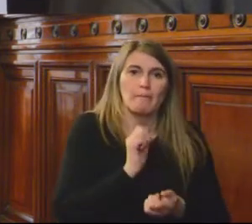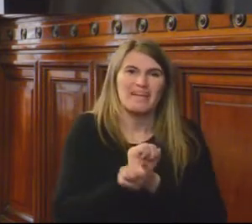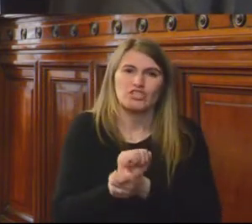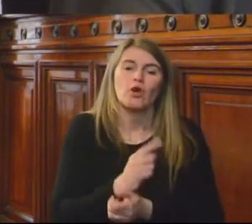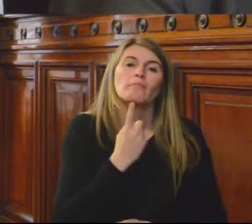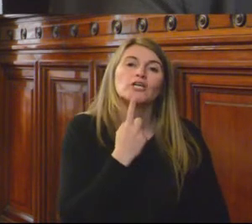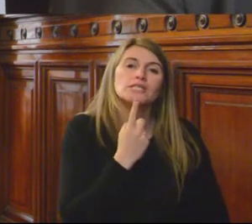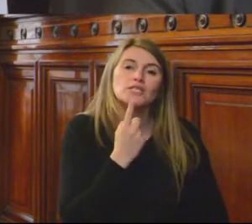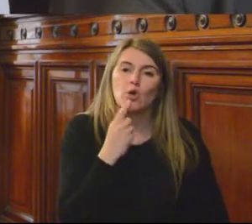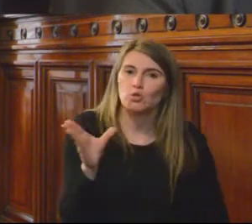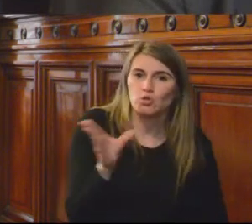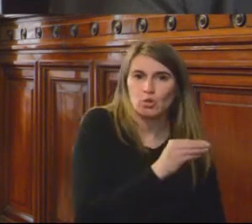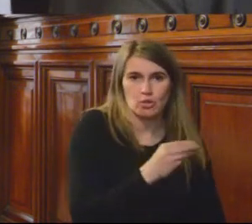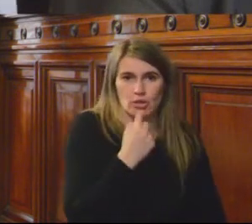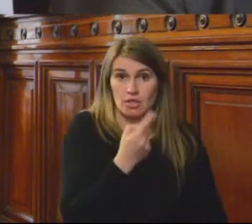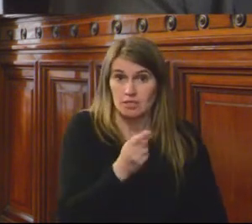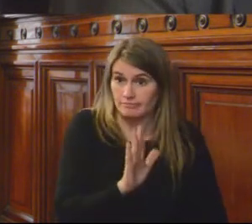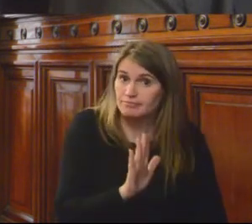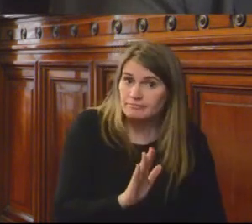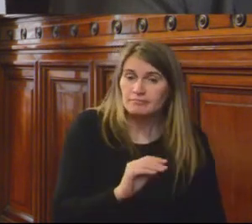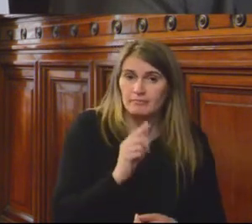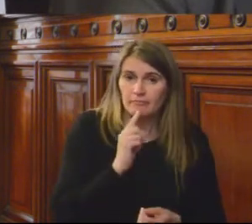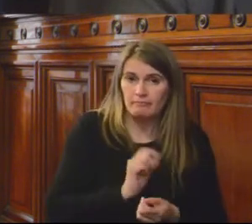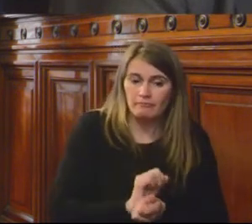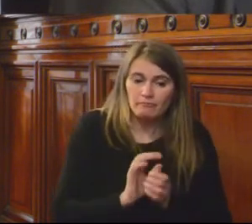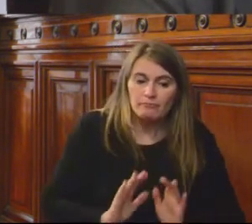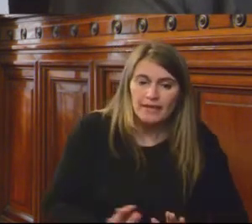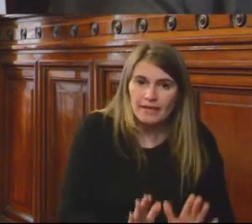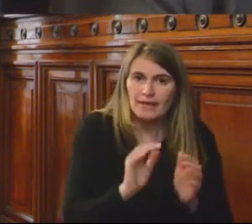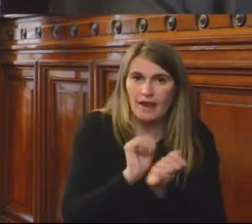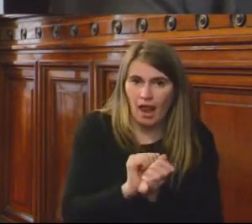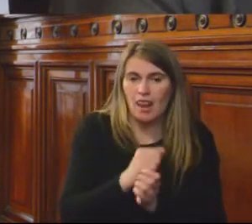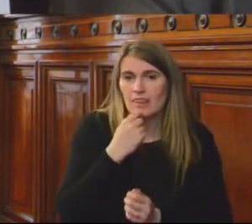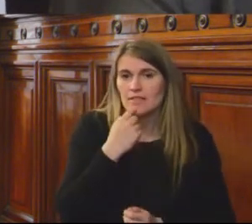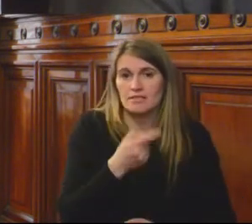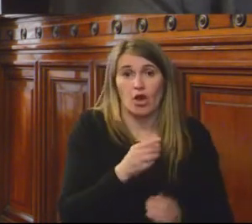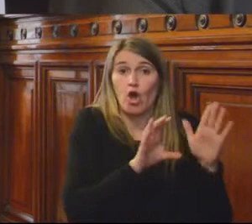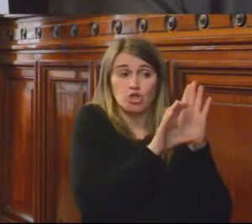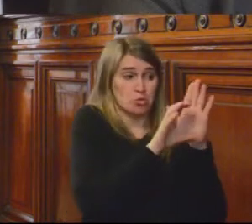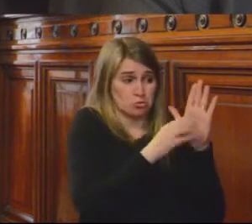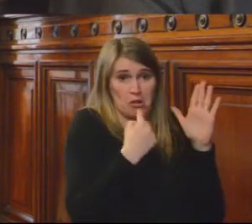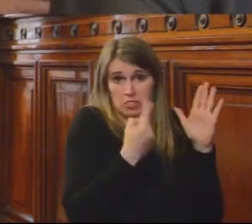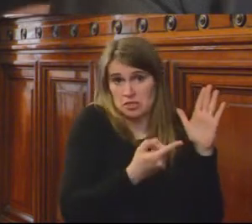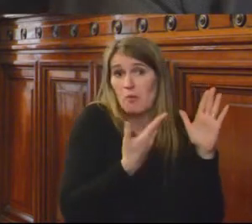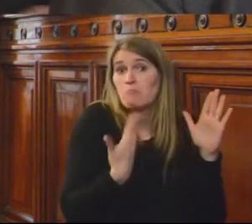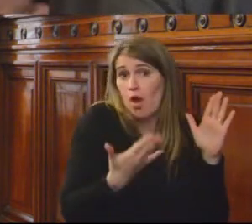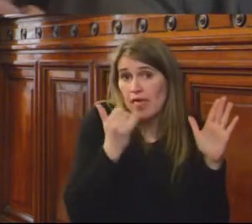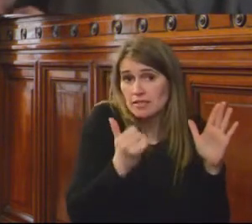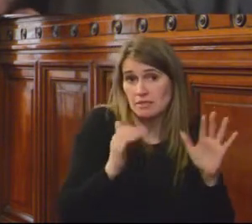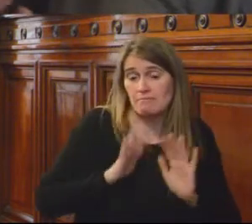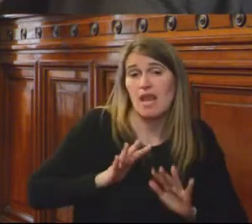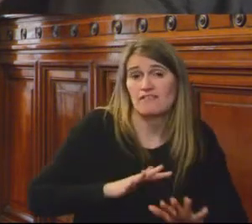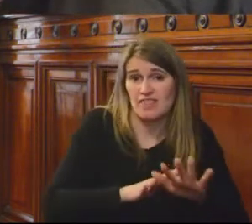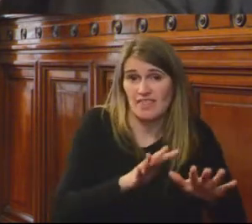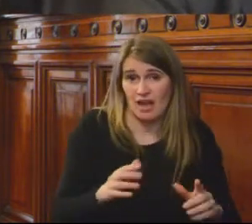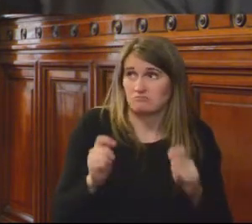país, todas ellas llevadas a proceso penal por el simple hecho de hacer lo que la Constitución les permite hacer, tienen al día de hoy boleta